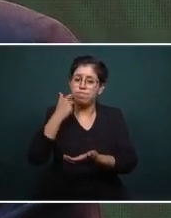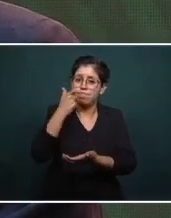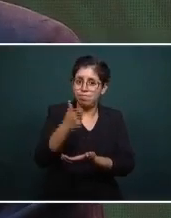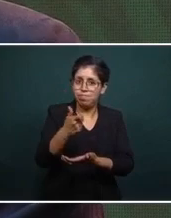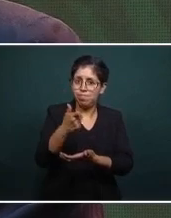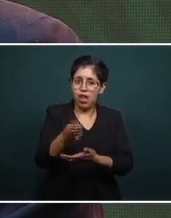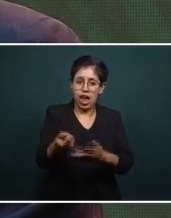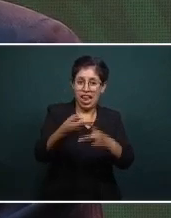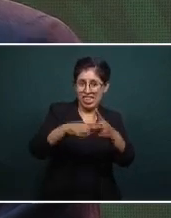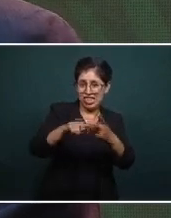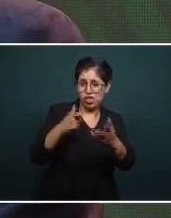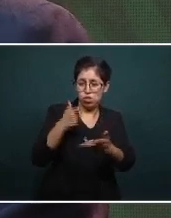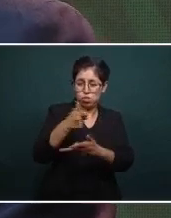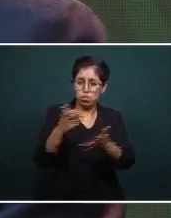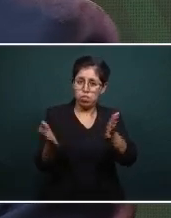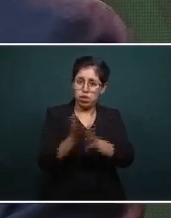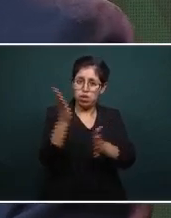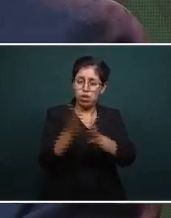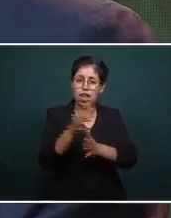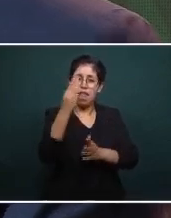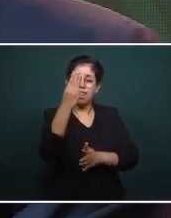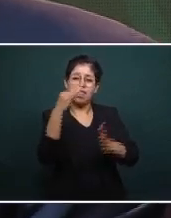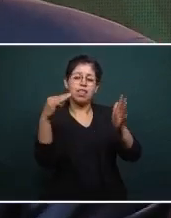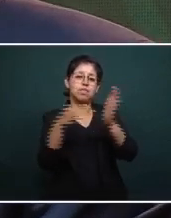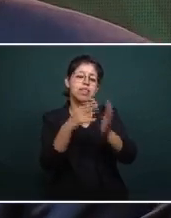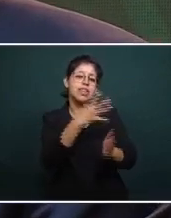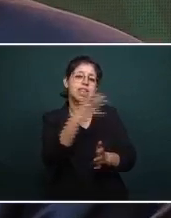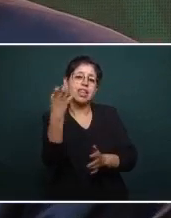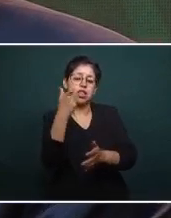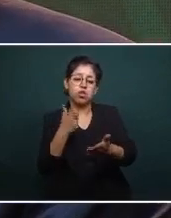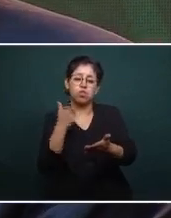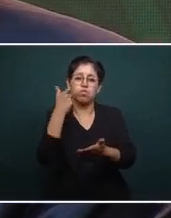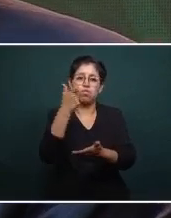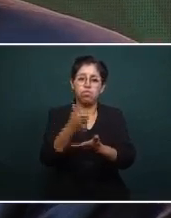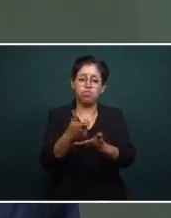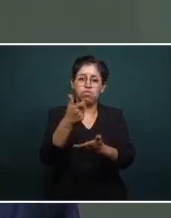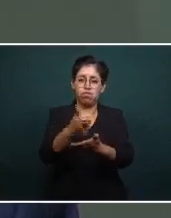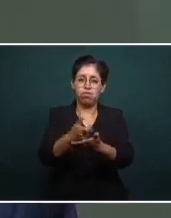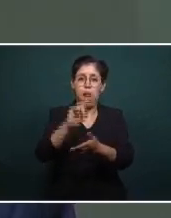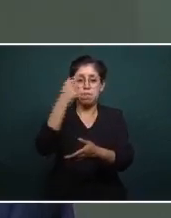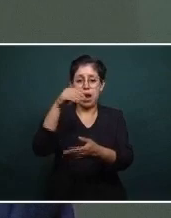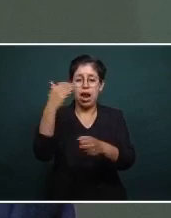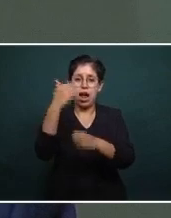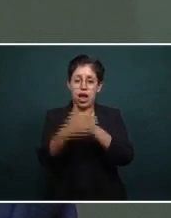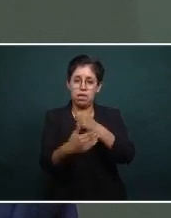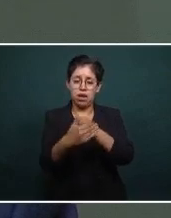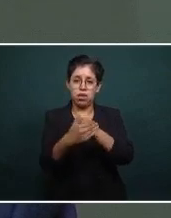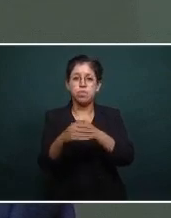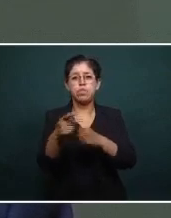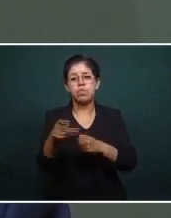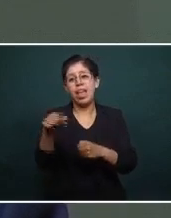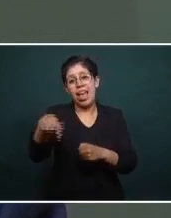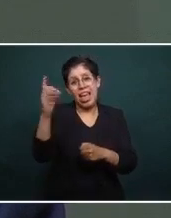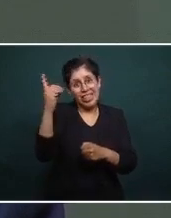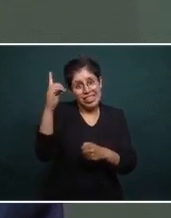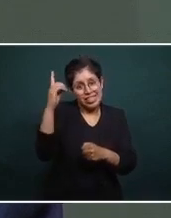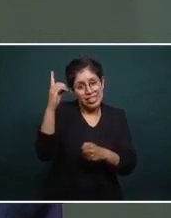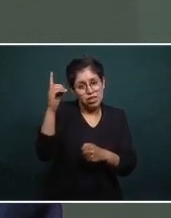adicionalmente 3.500 millones de pesos para concluirlo este año, en